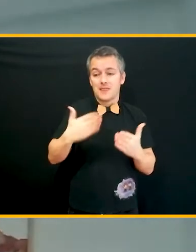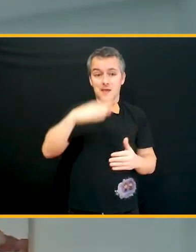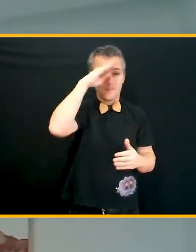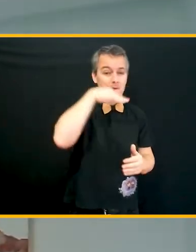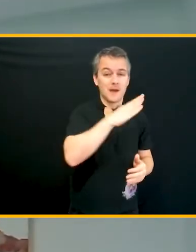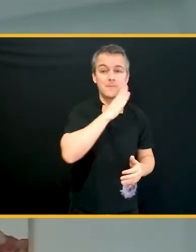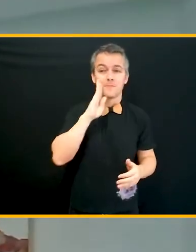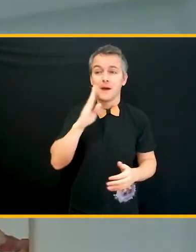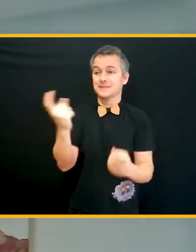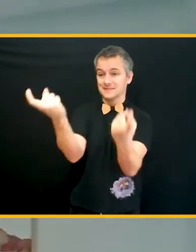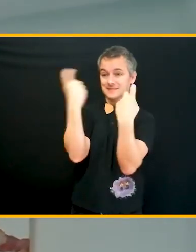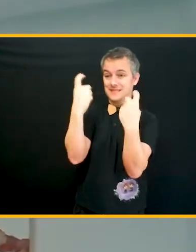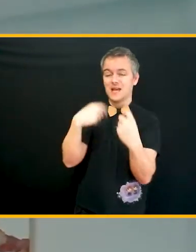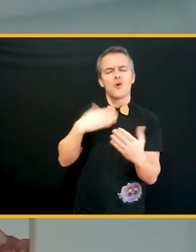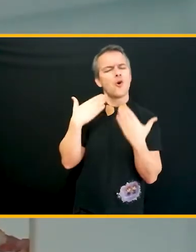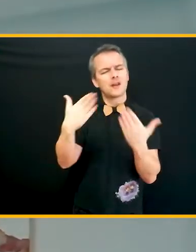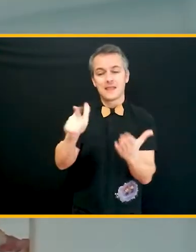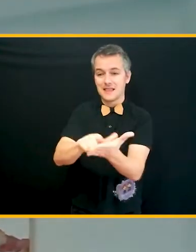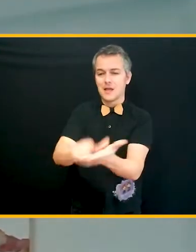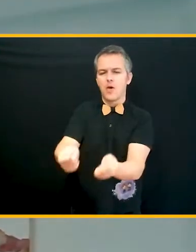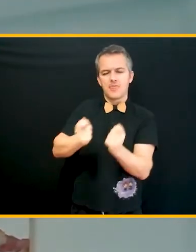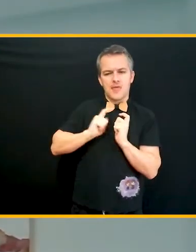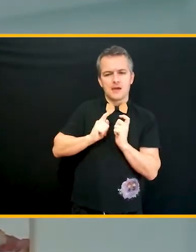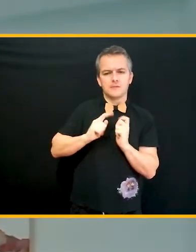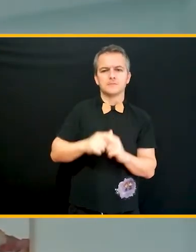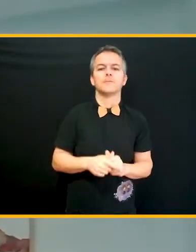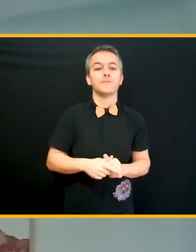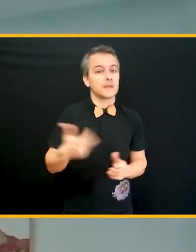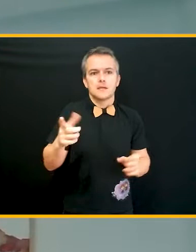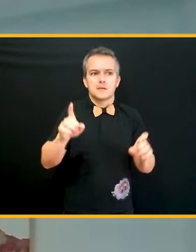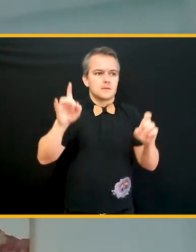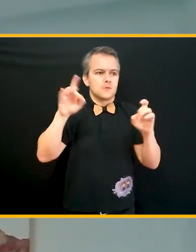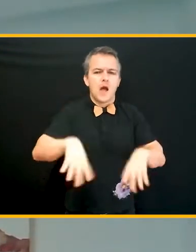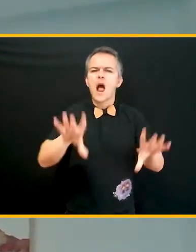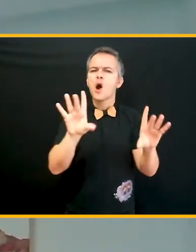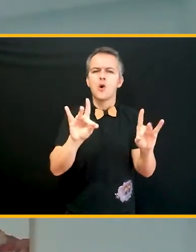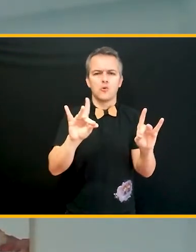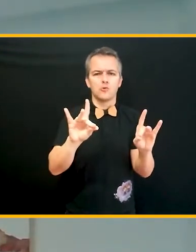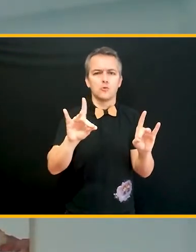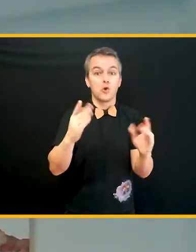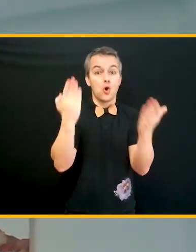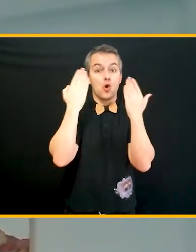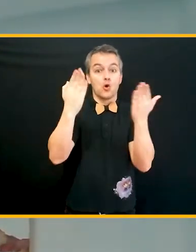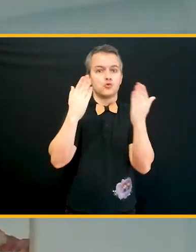darme esta lengua. Es un tesoro para mí, es